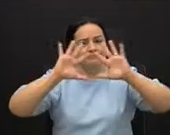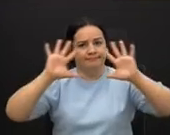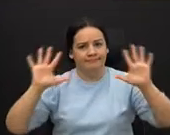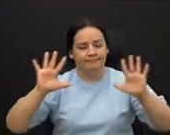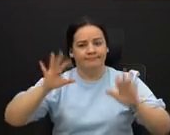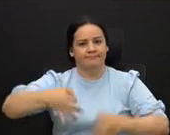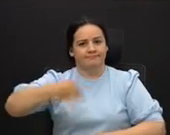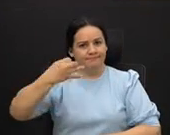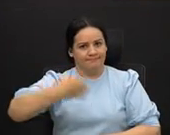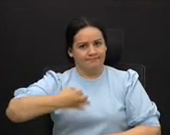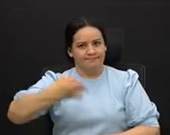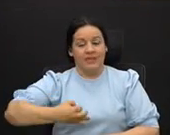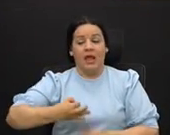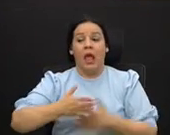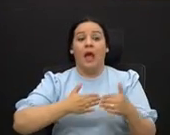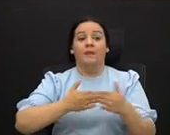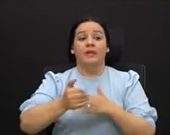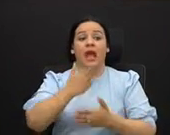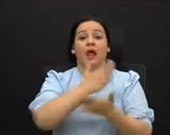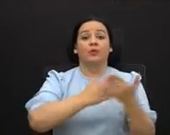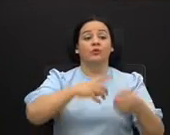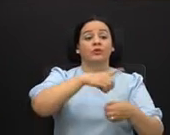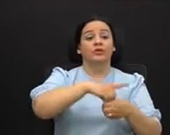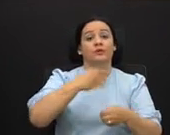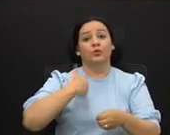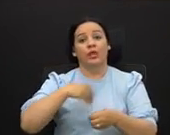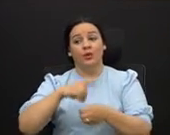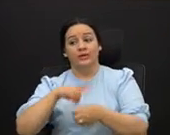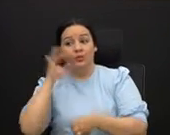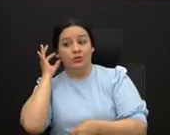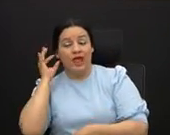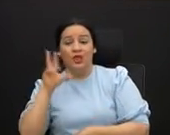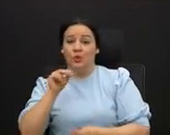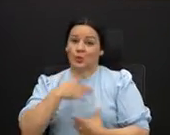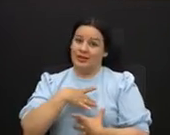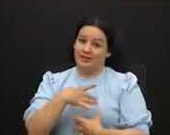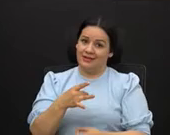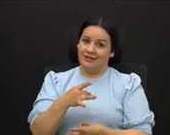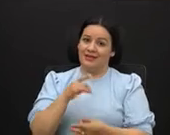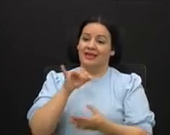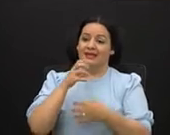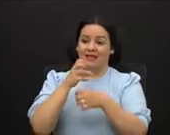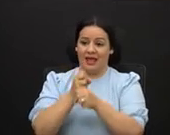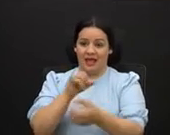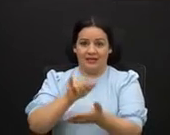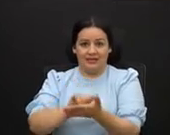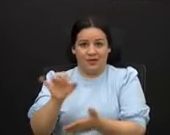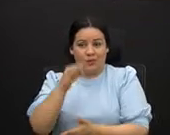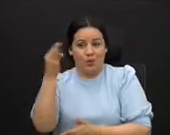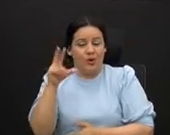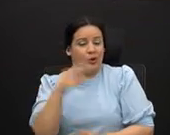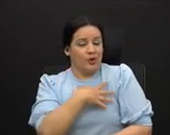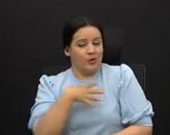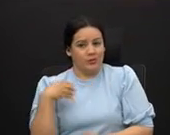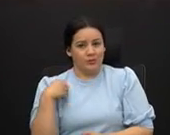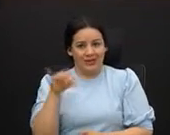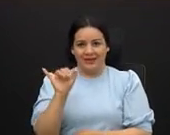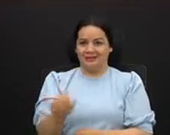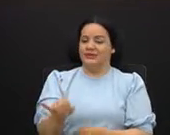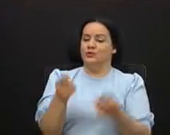de que a algunos diputados o diputadas que no les convenga que sea de esa manera, no les guste que realmente haya sucedido